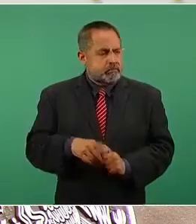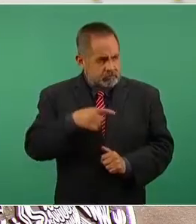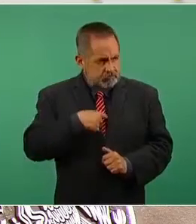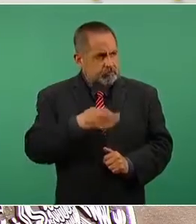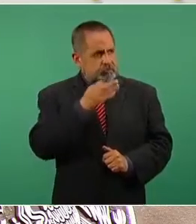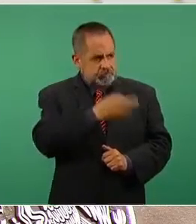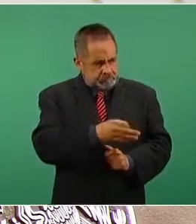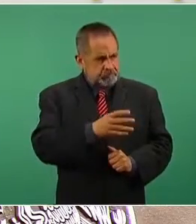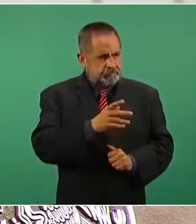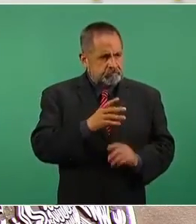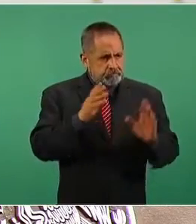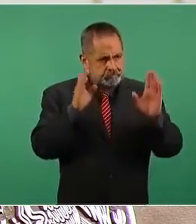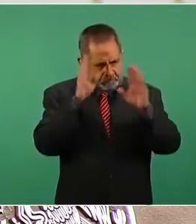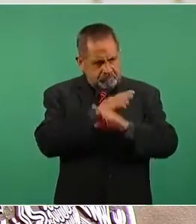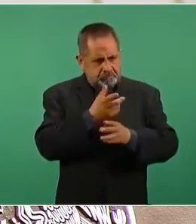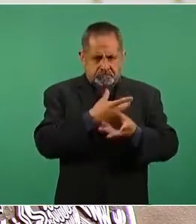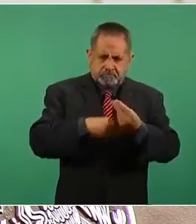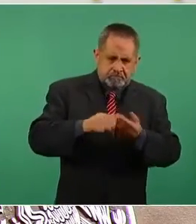Aceptamos la reparación del daño